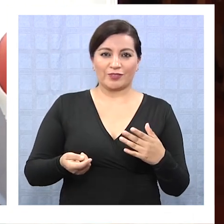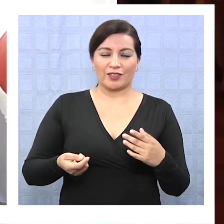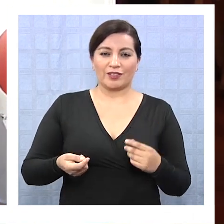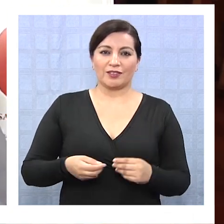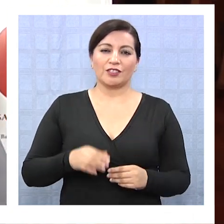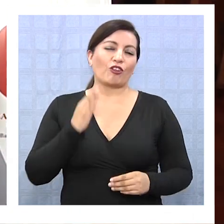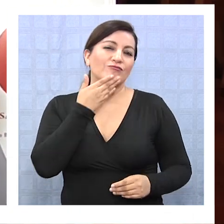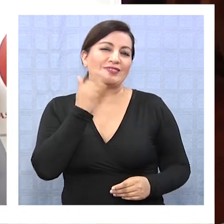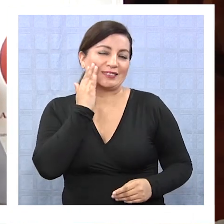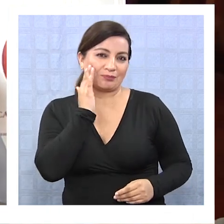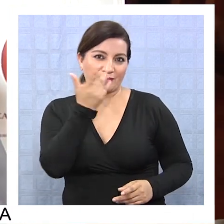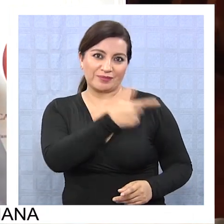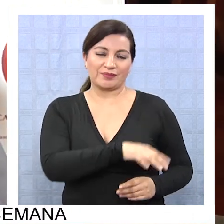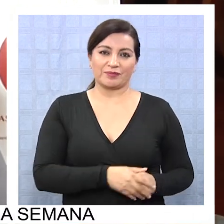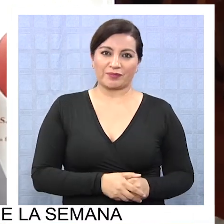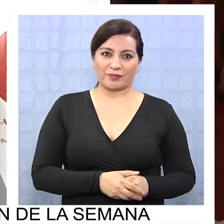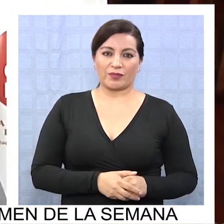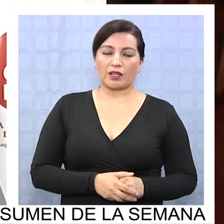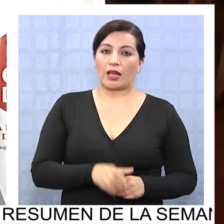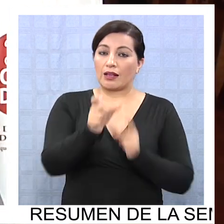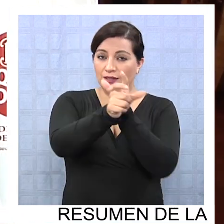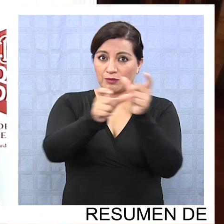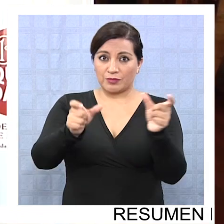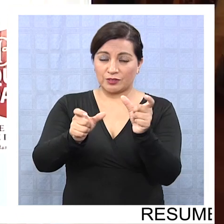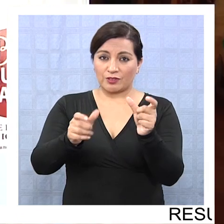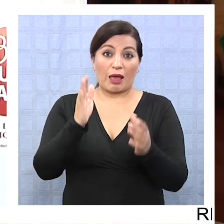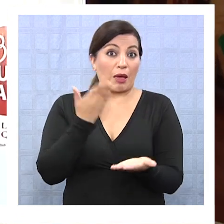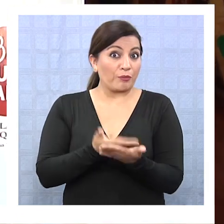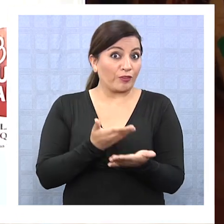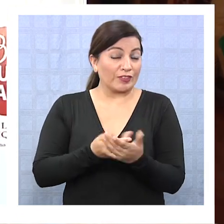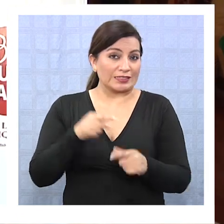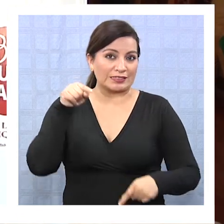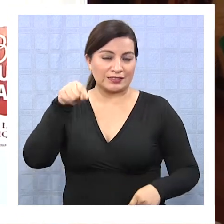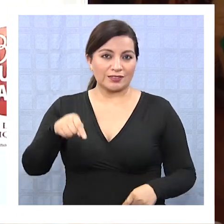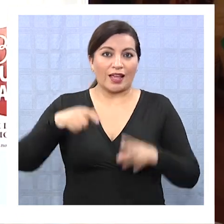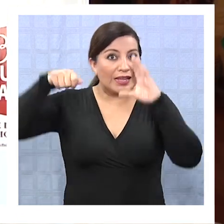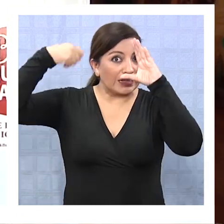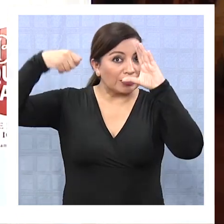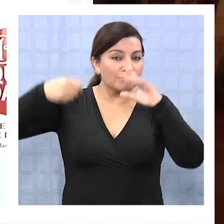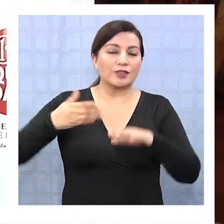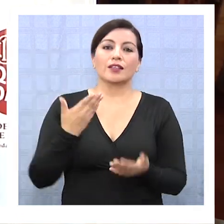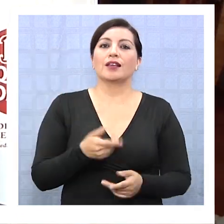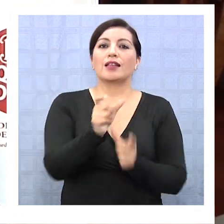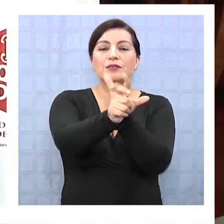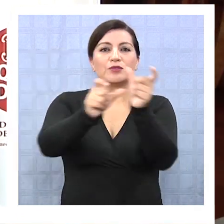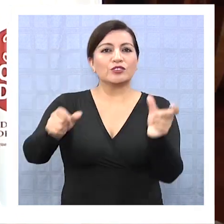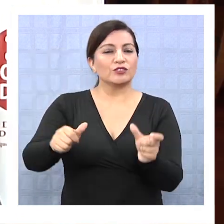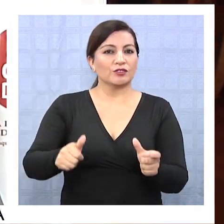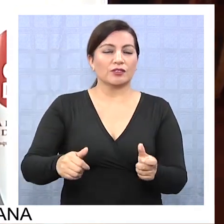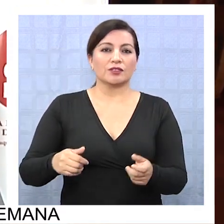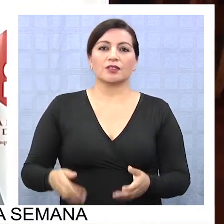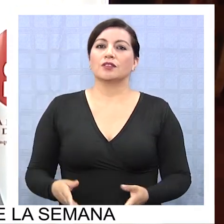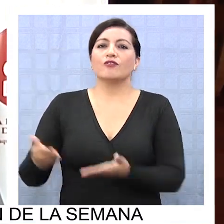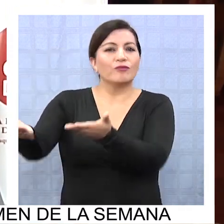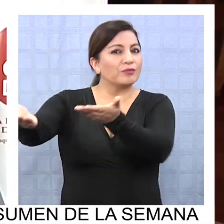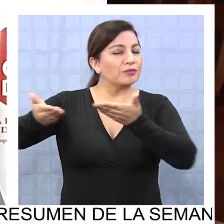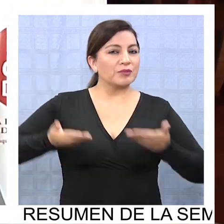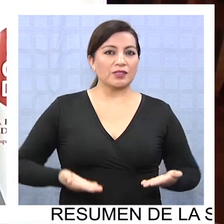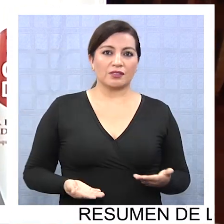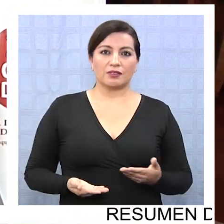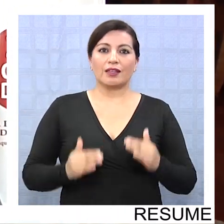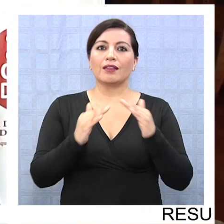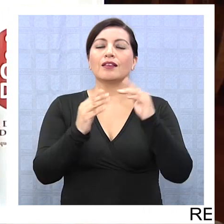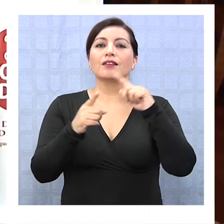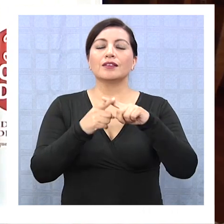algunas notitas simpáticas. Así que invitamos, aprovecho el canal para invitar a toda la gente, eso va a estar